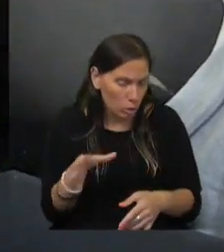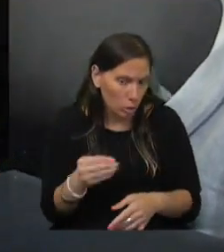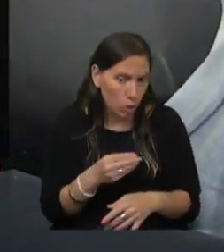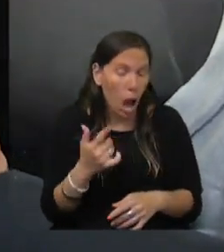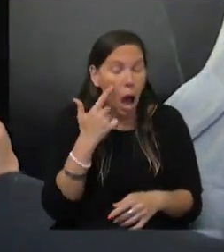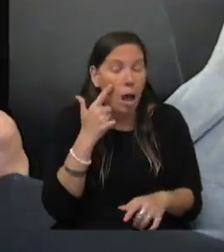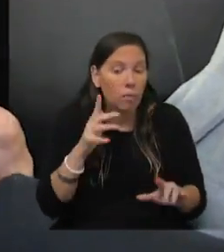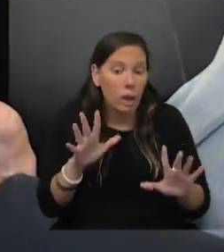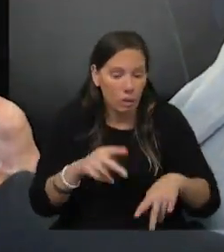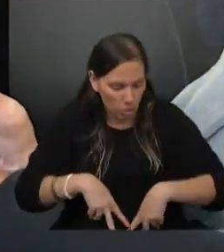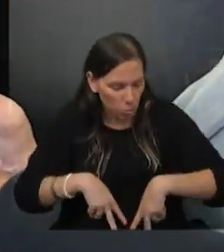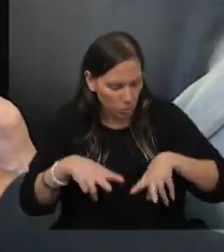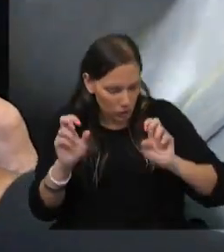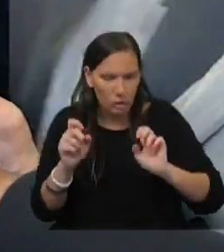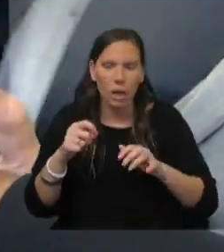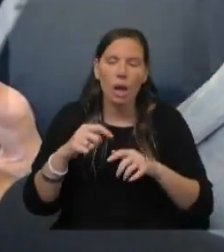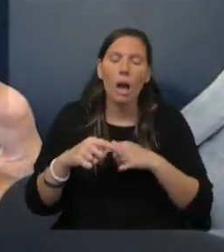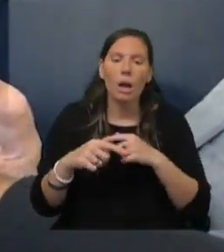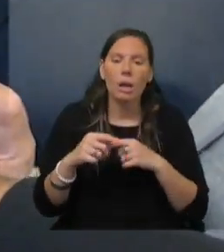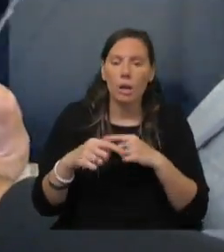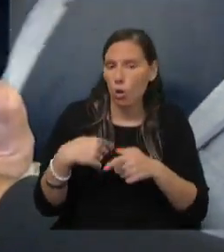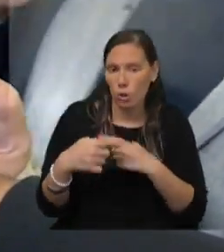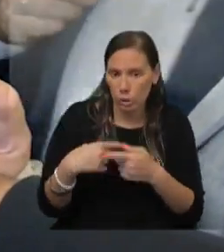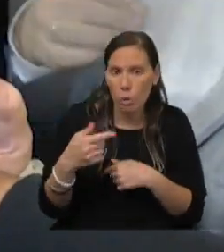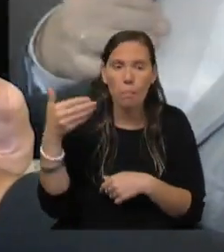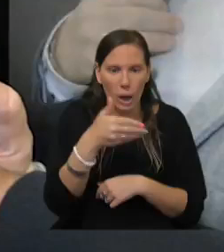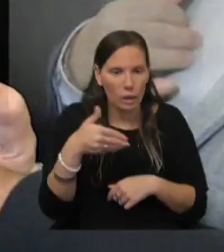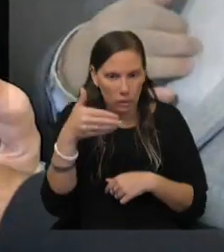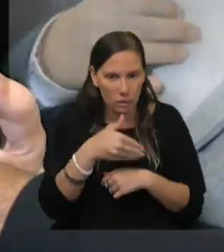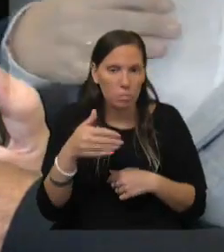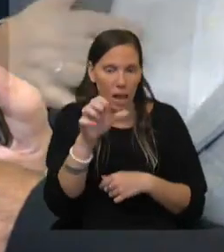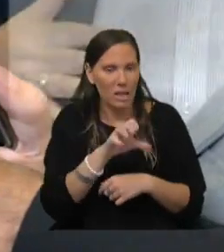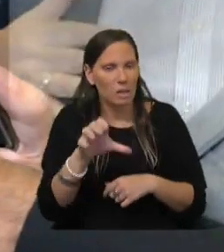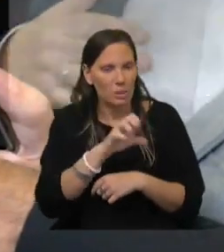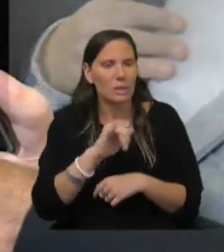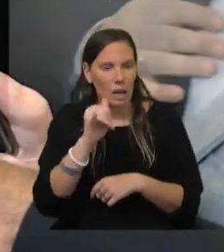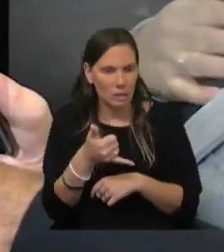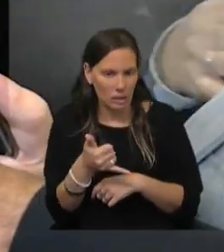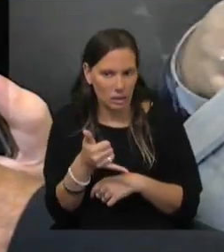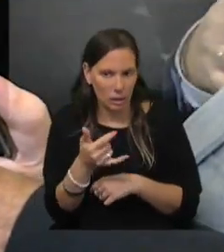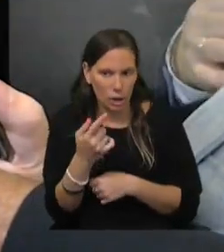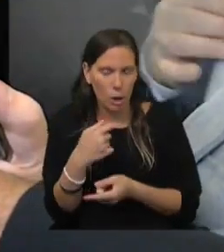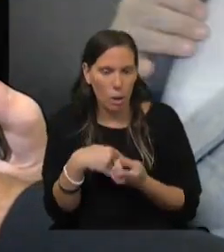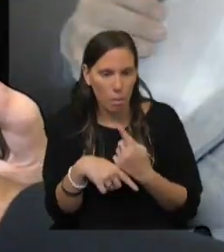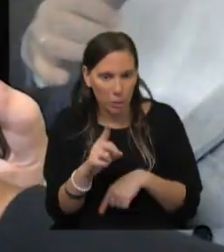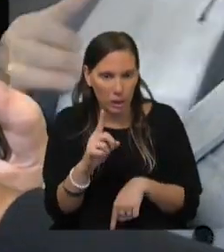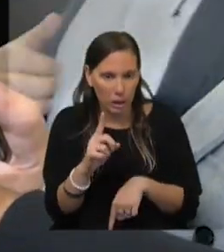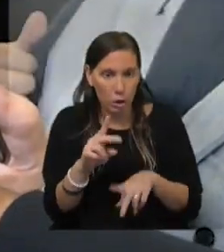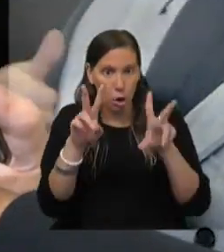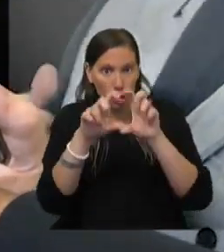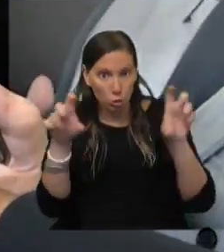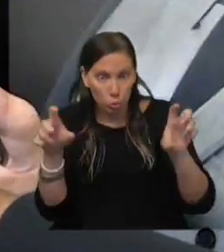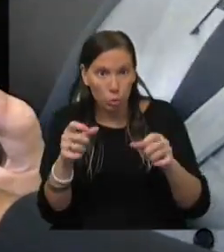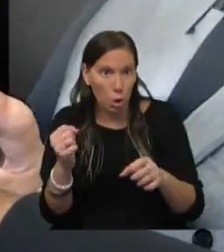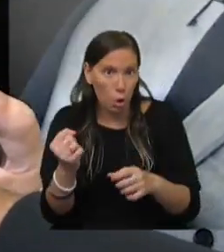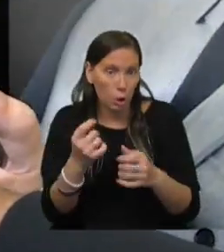que estudiarlo Tendremos que sin duda participar las empresas pero en los títulos fundamentales